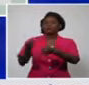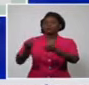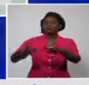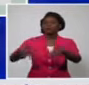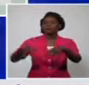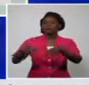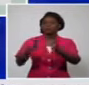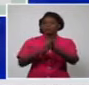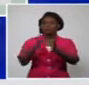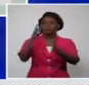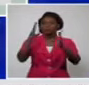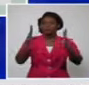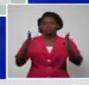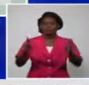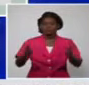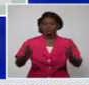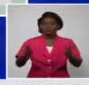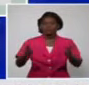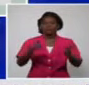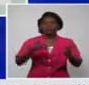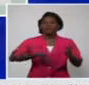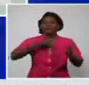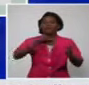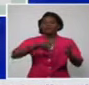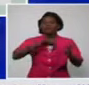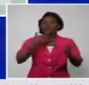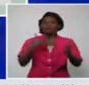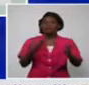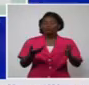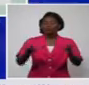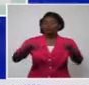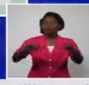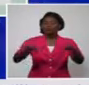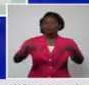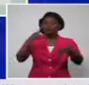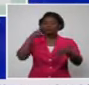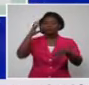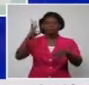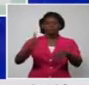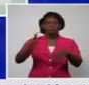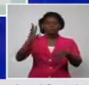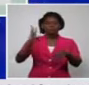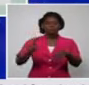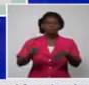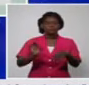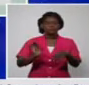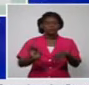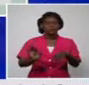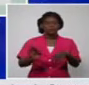mes. Lo que ha predominado es el número de